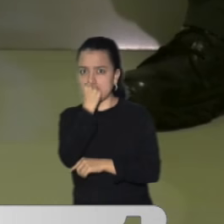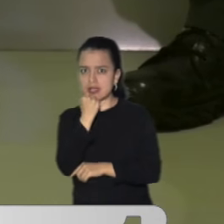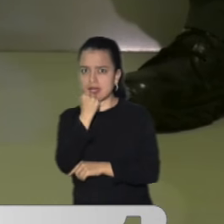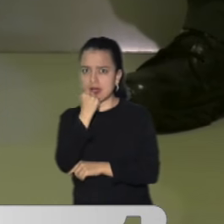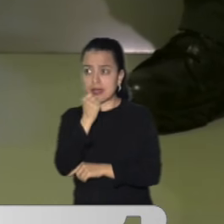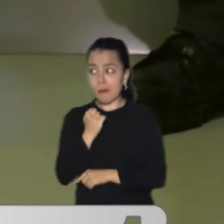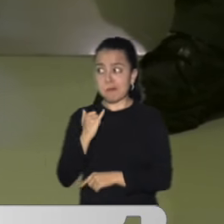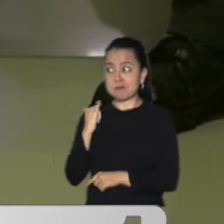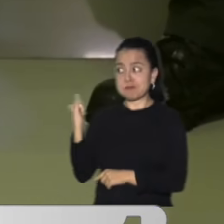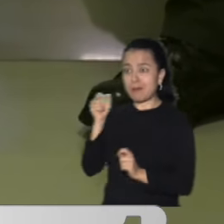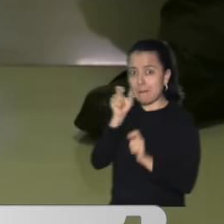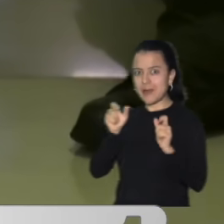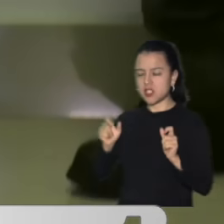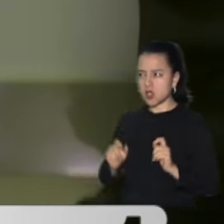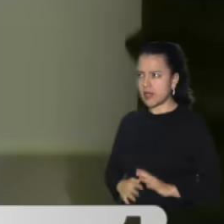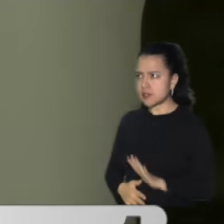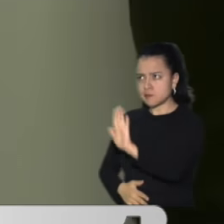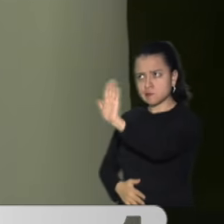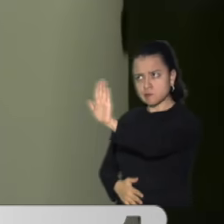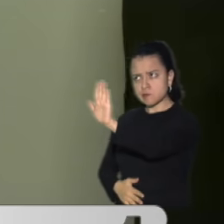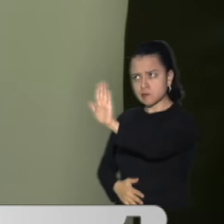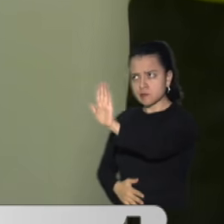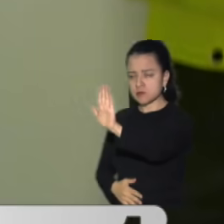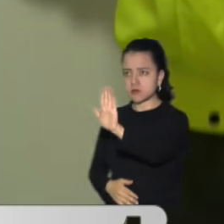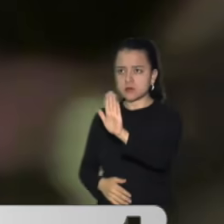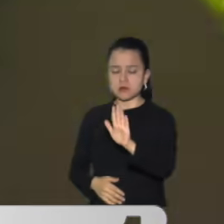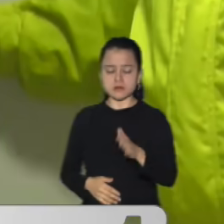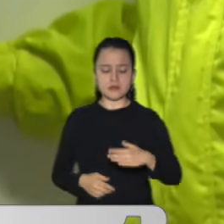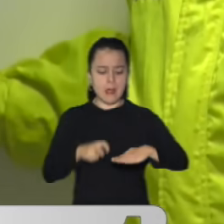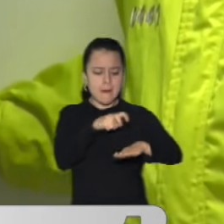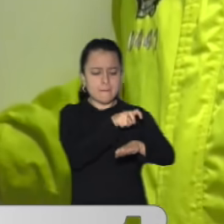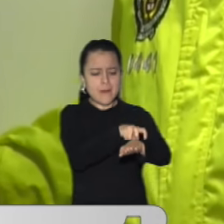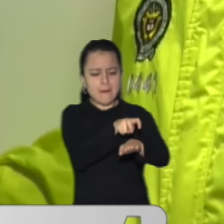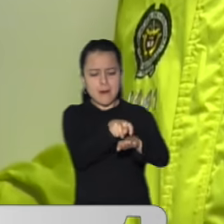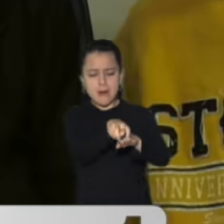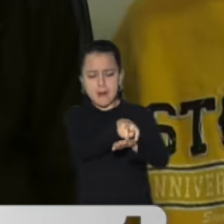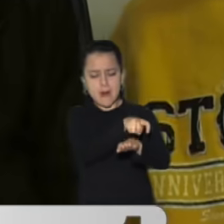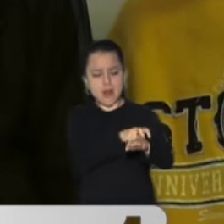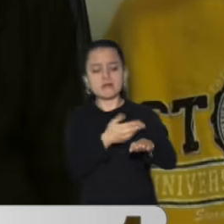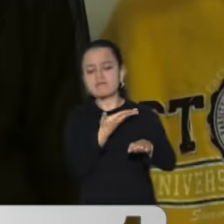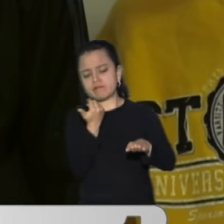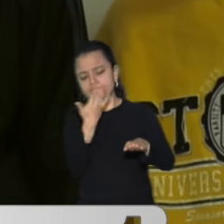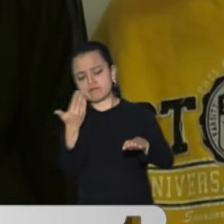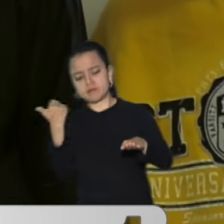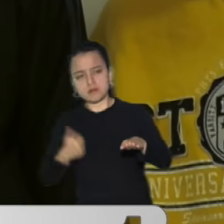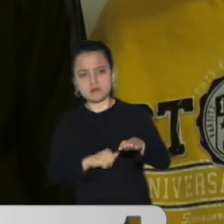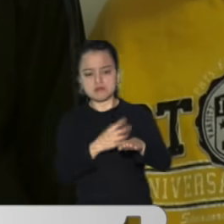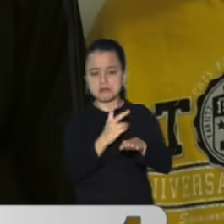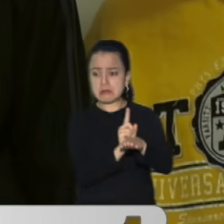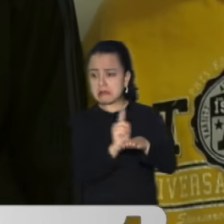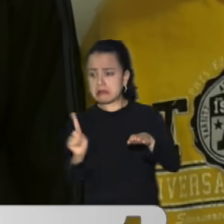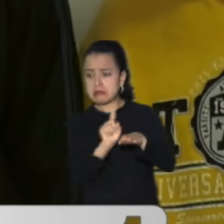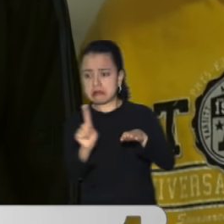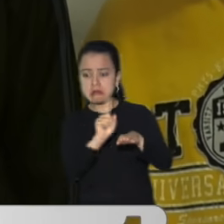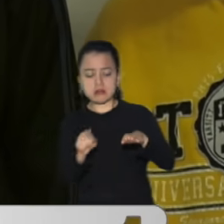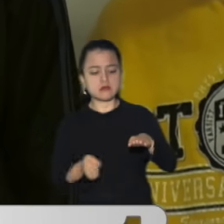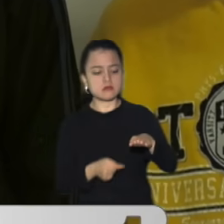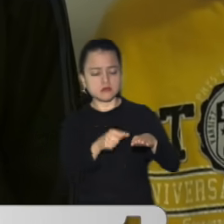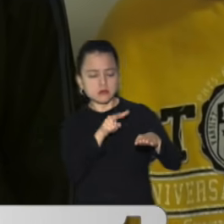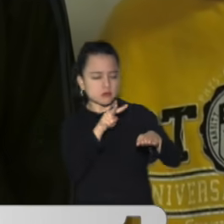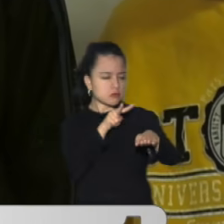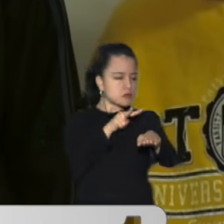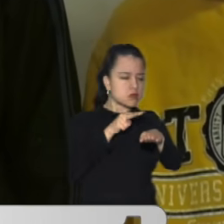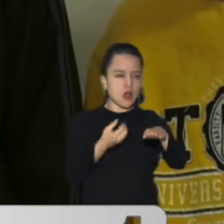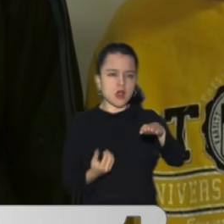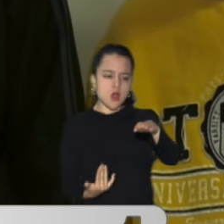hicieron parar abruptamente el articulado, ingresaron al articulado, violentaron todas las capacidades respecto a seguridad que tenía el mismo y también